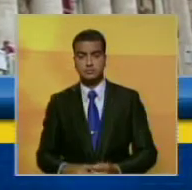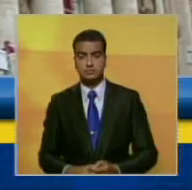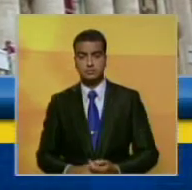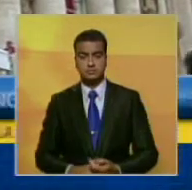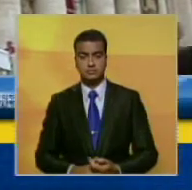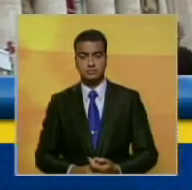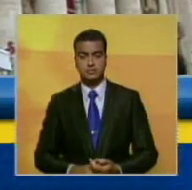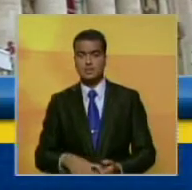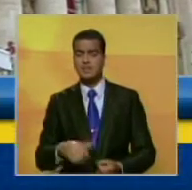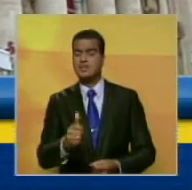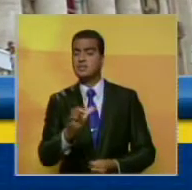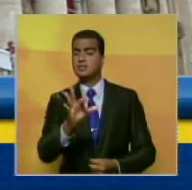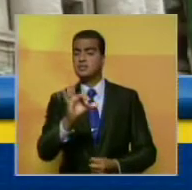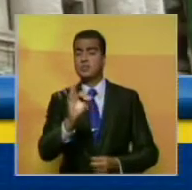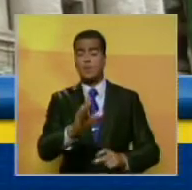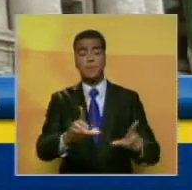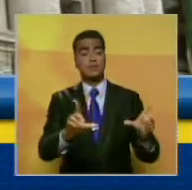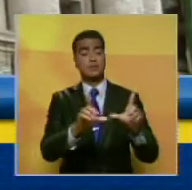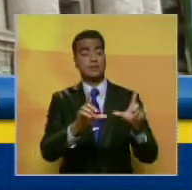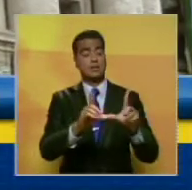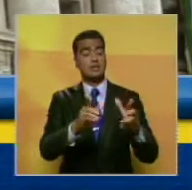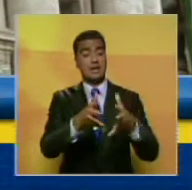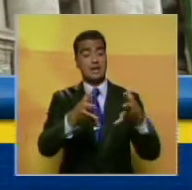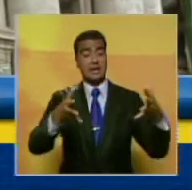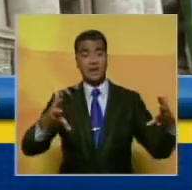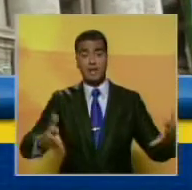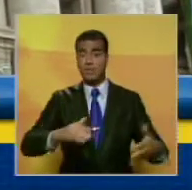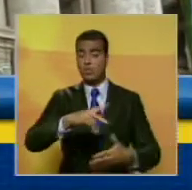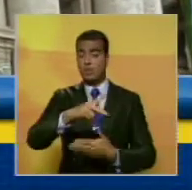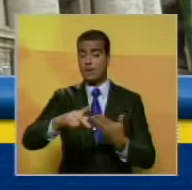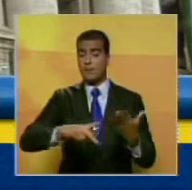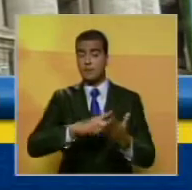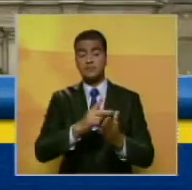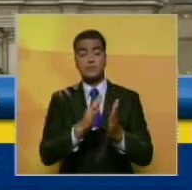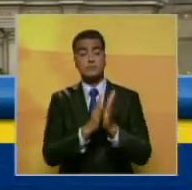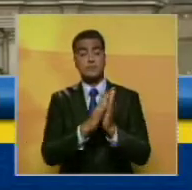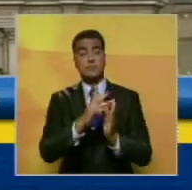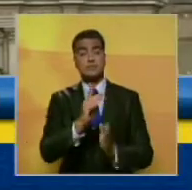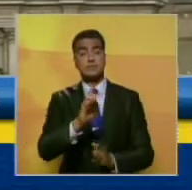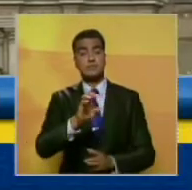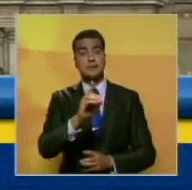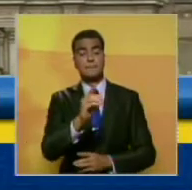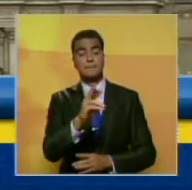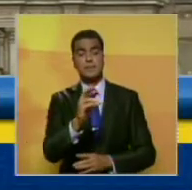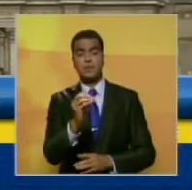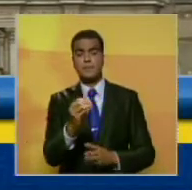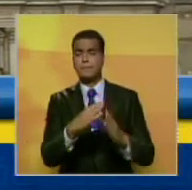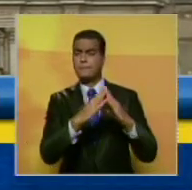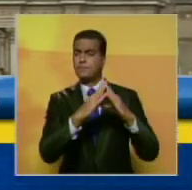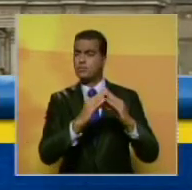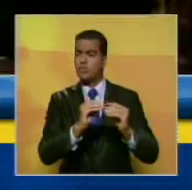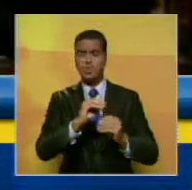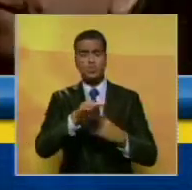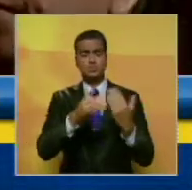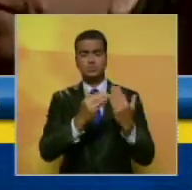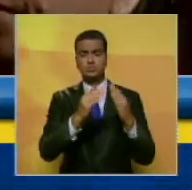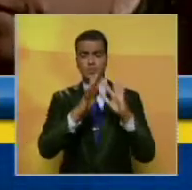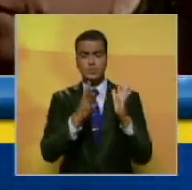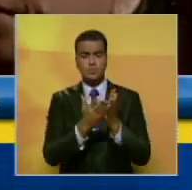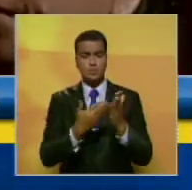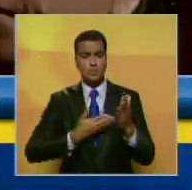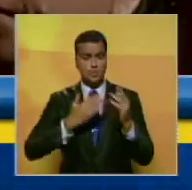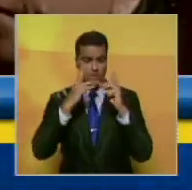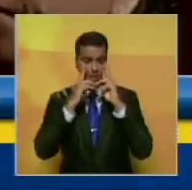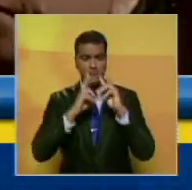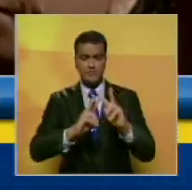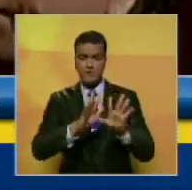19 pantallas gigantes se instalaron en los alrededores de la Plaza de San Pedro para que feligreses de todo el mundo pudieran seguir minuto a minuto